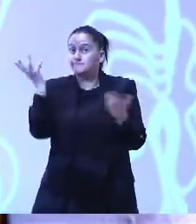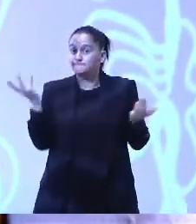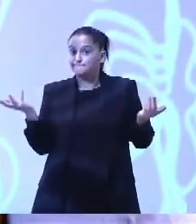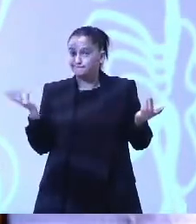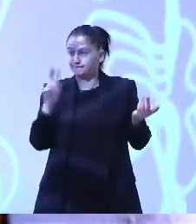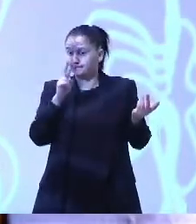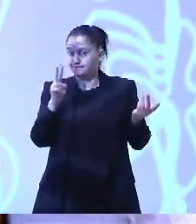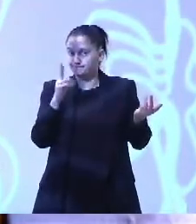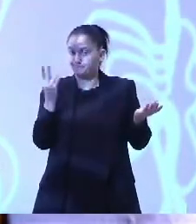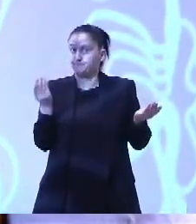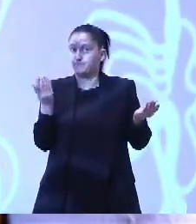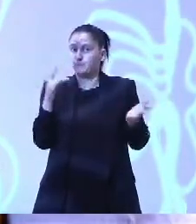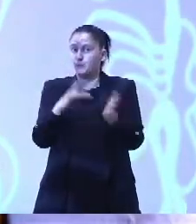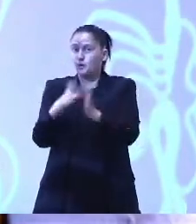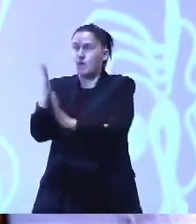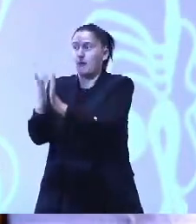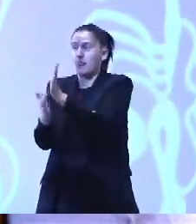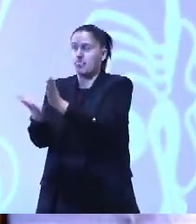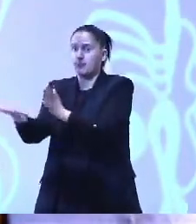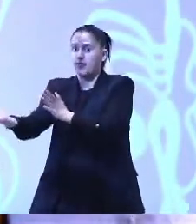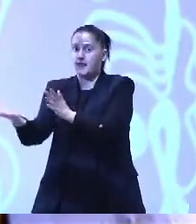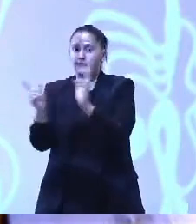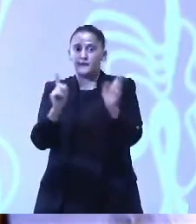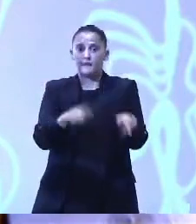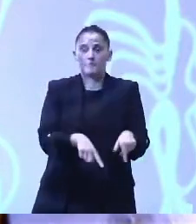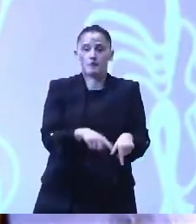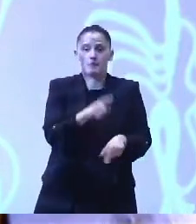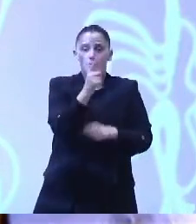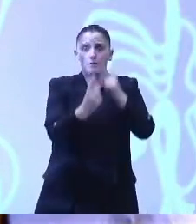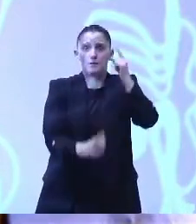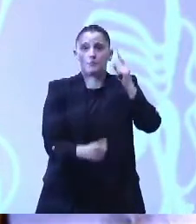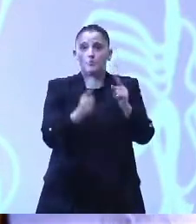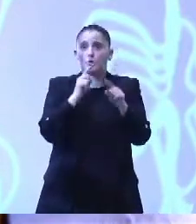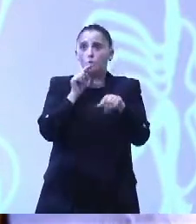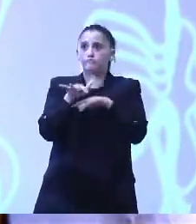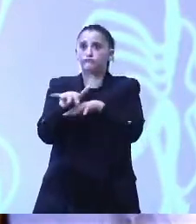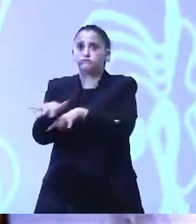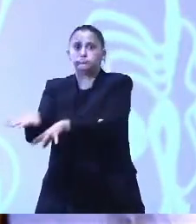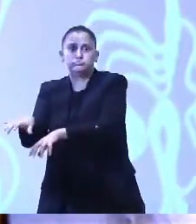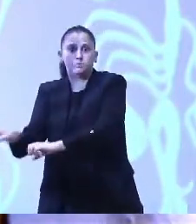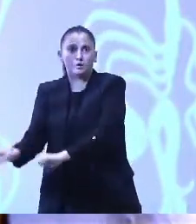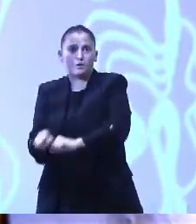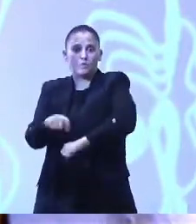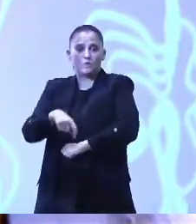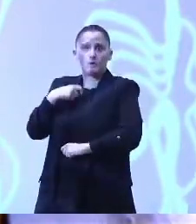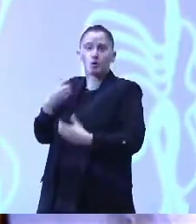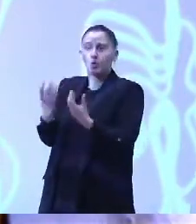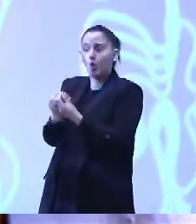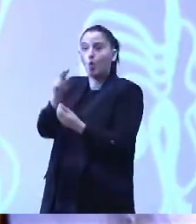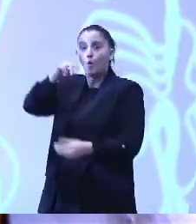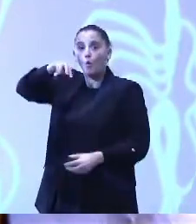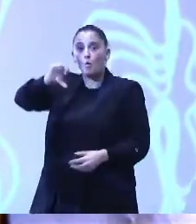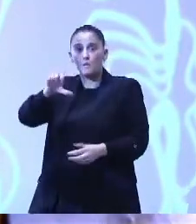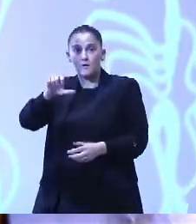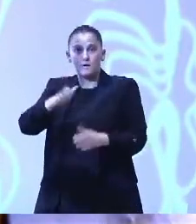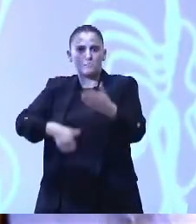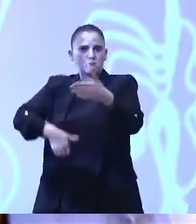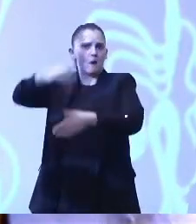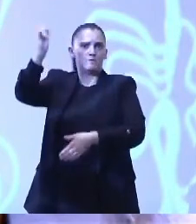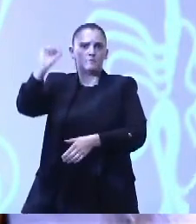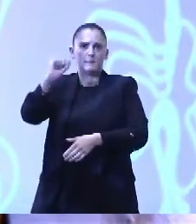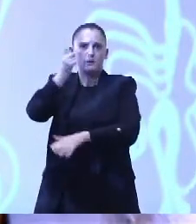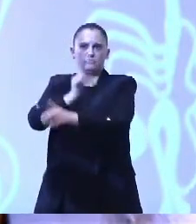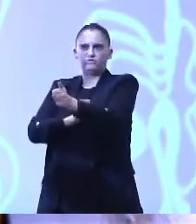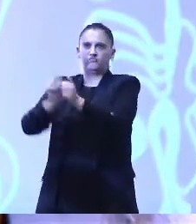visto en Valencia y hemos visto también el despliegue de la protección civil, sin duda alguna, con la UME a la vanguardia, a la